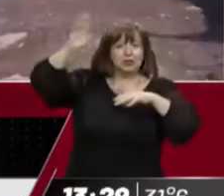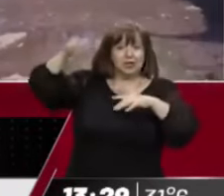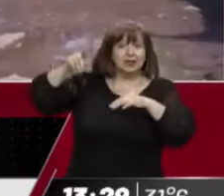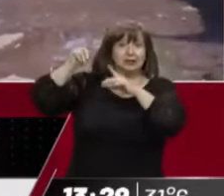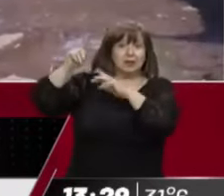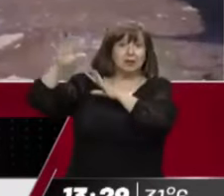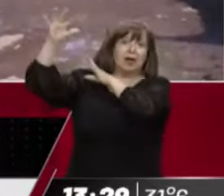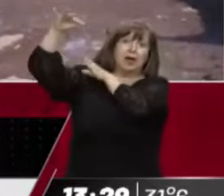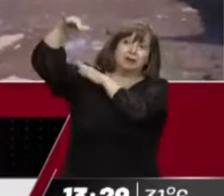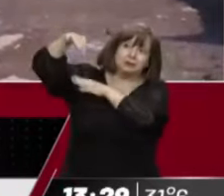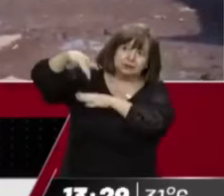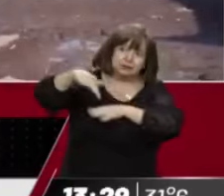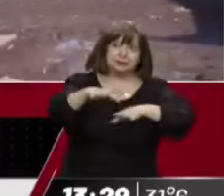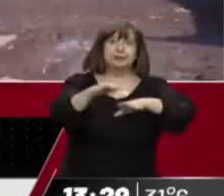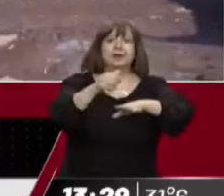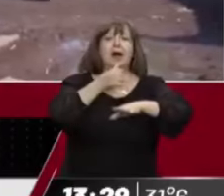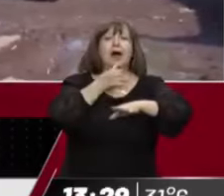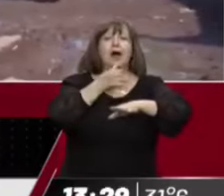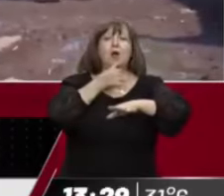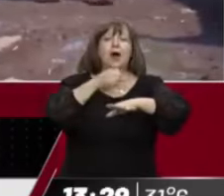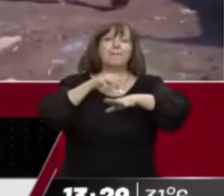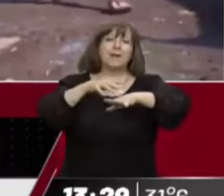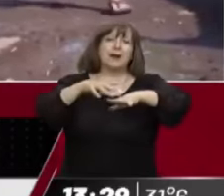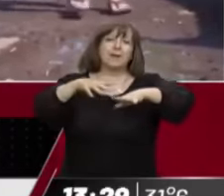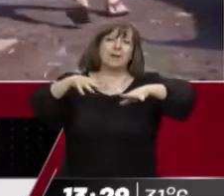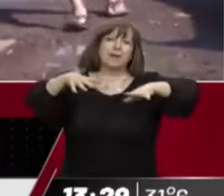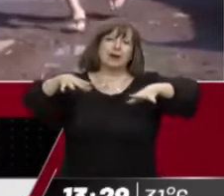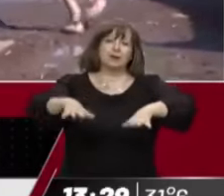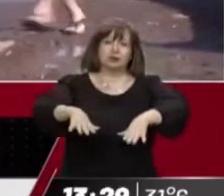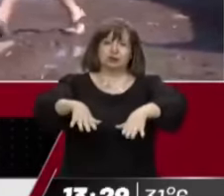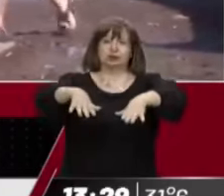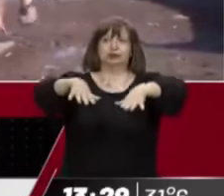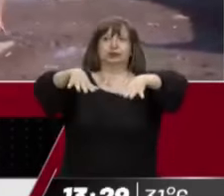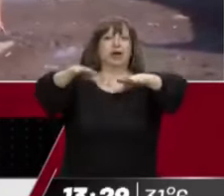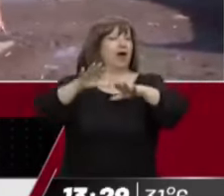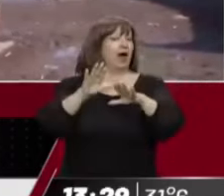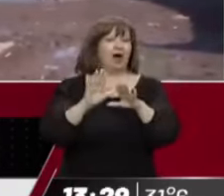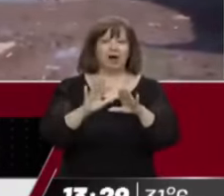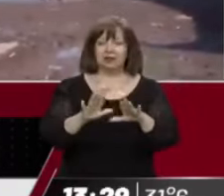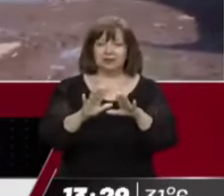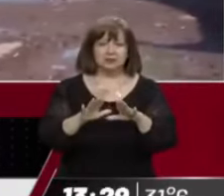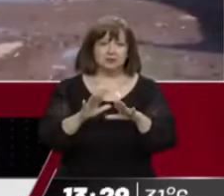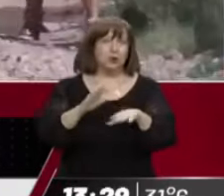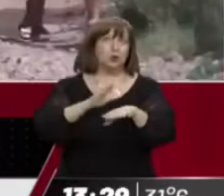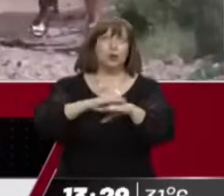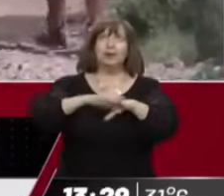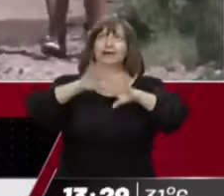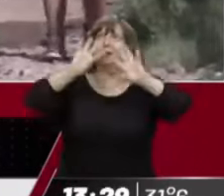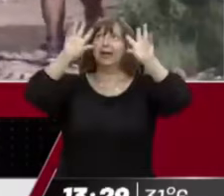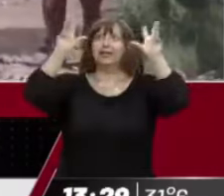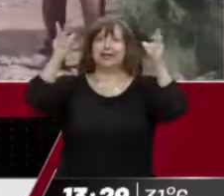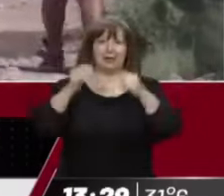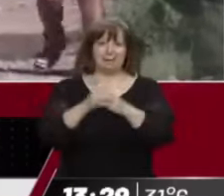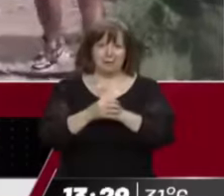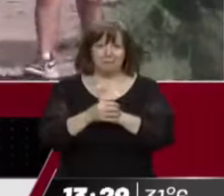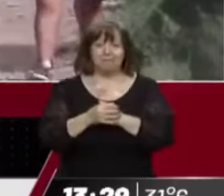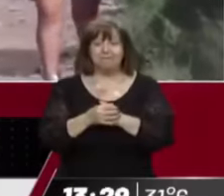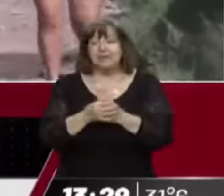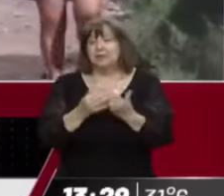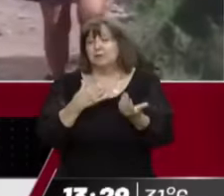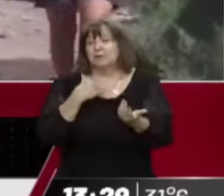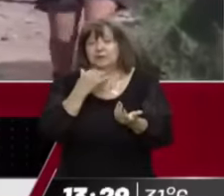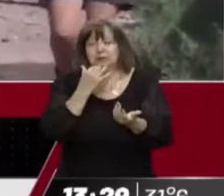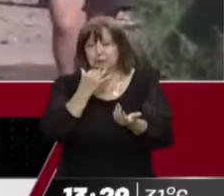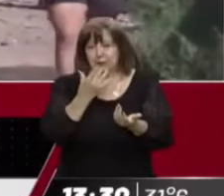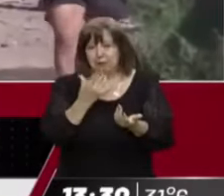manera hace que el caudal de agua circulante eh pueda estar en estas condiciones o en aumento no podemos hacer futurología pero digo